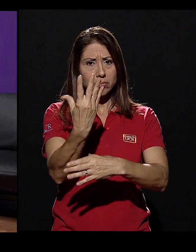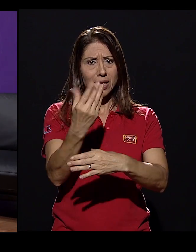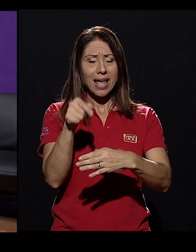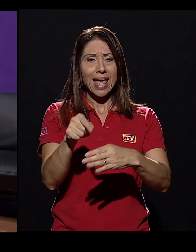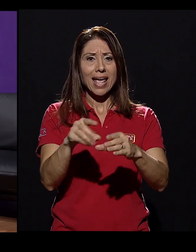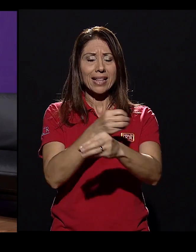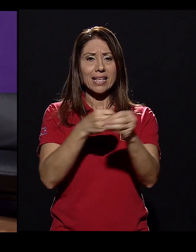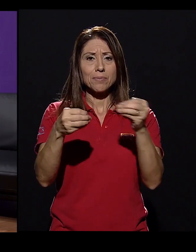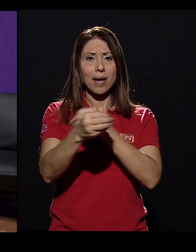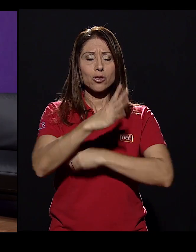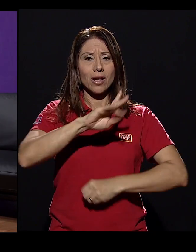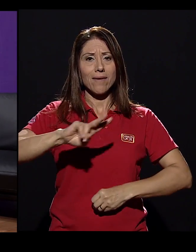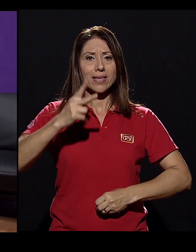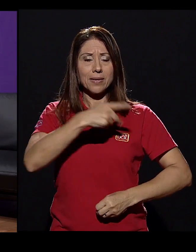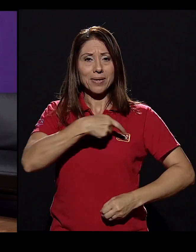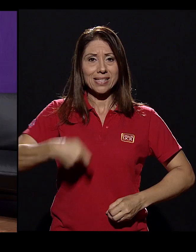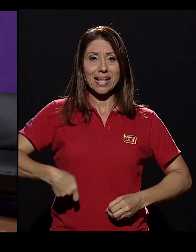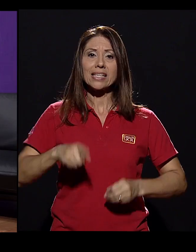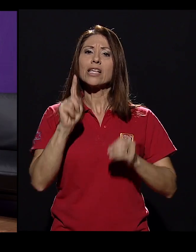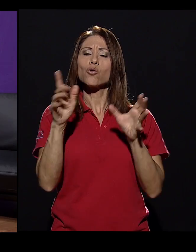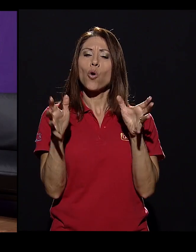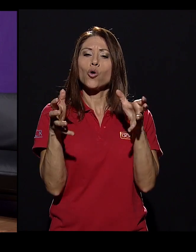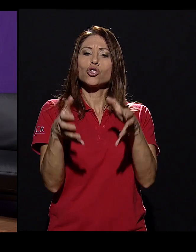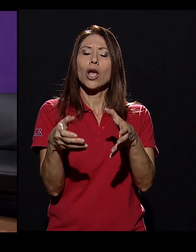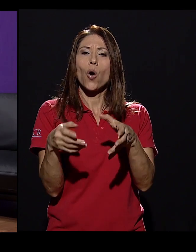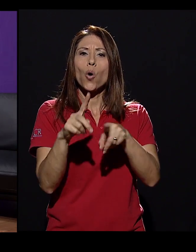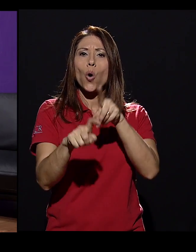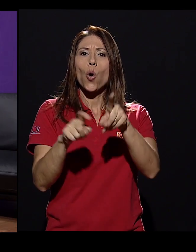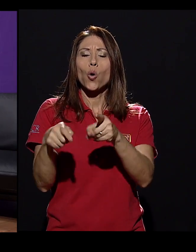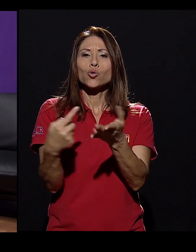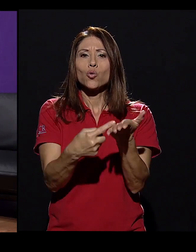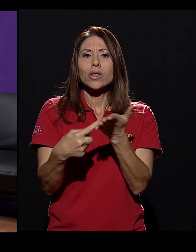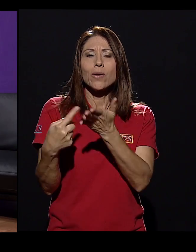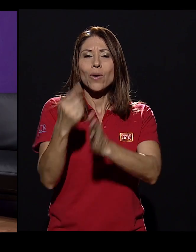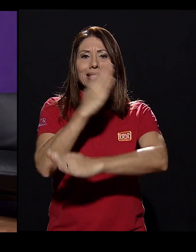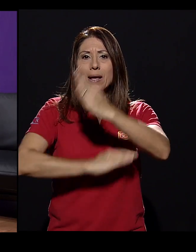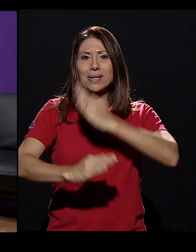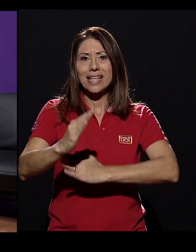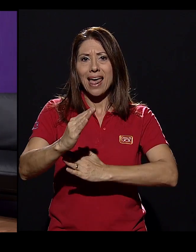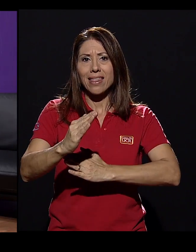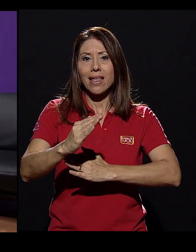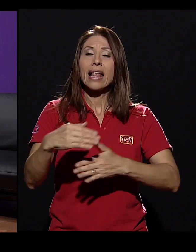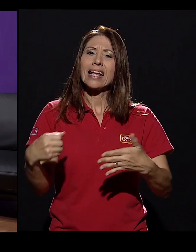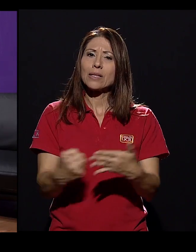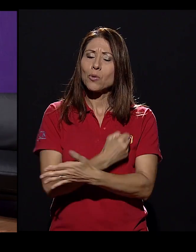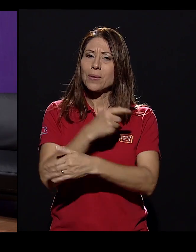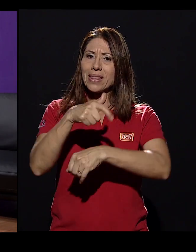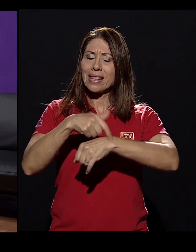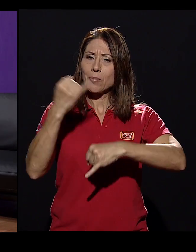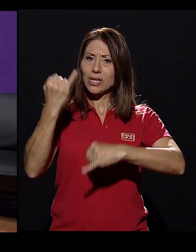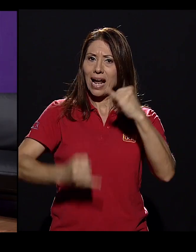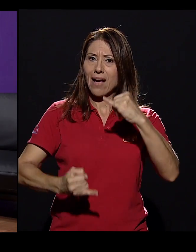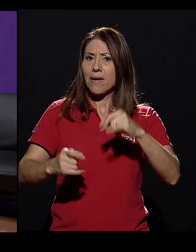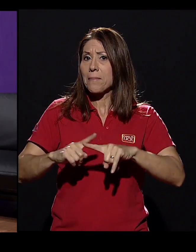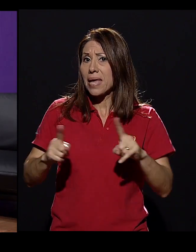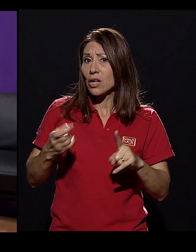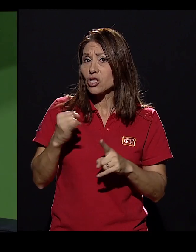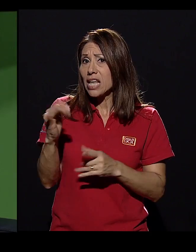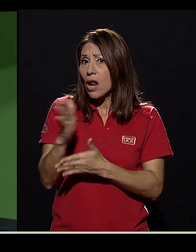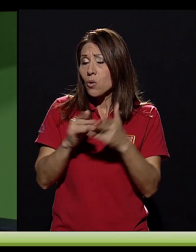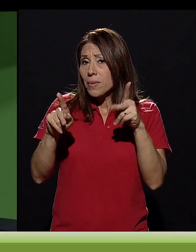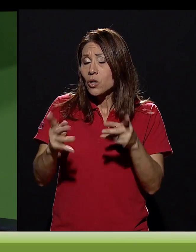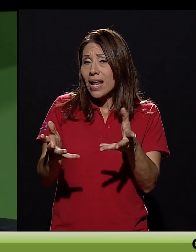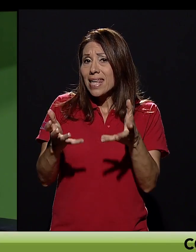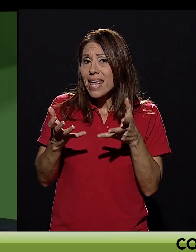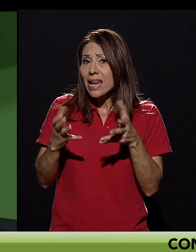¿verdad? Que también es un consejo consultivo sobre discapacidad. Lastimosamente se nos acaba el tiempo, pero si alguien quiere comunicarse con ese consejo, ¿a